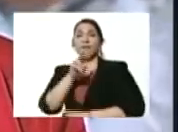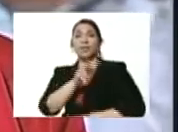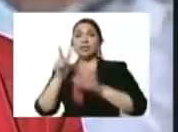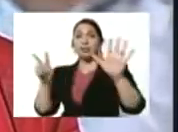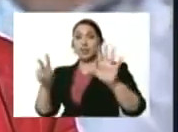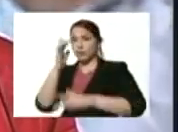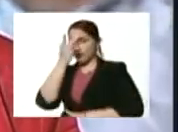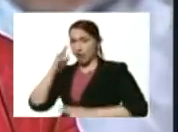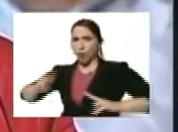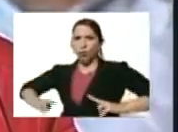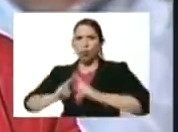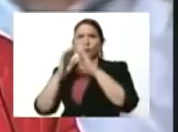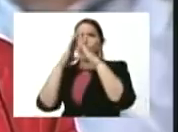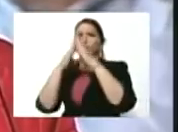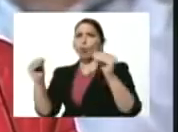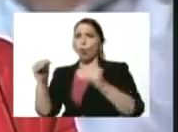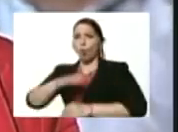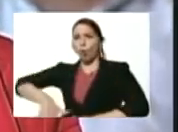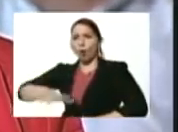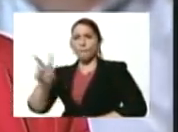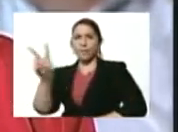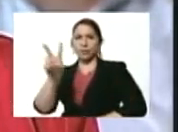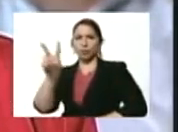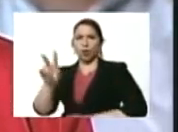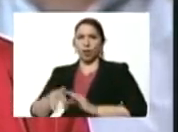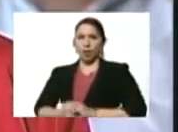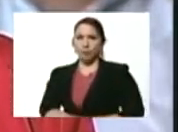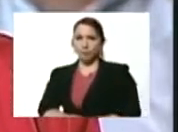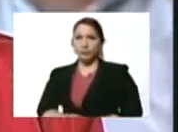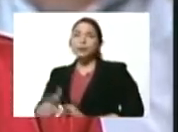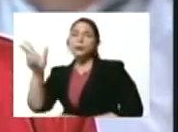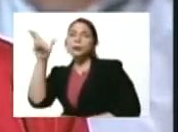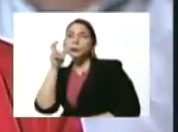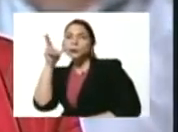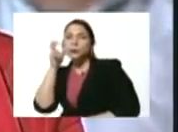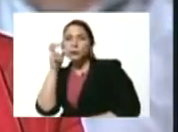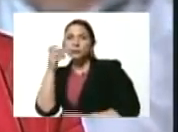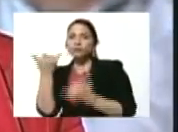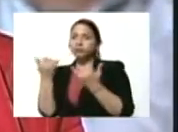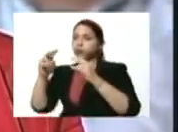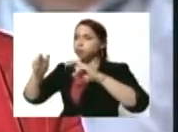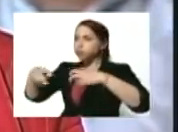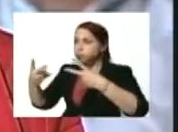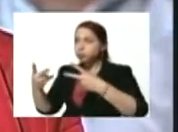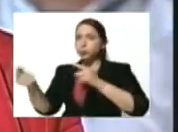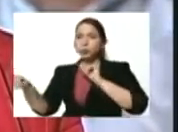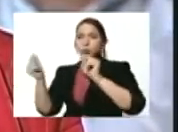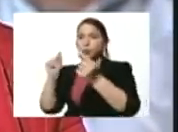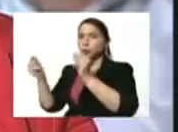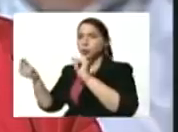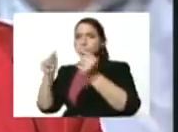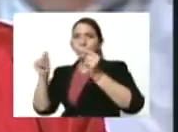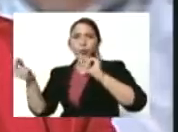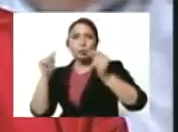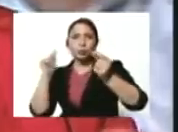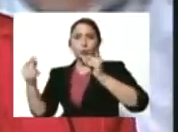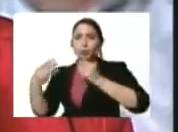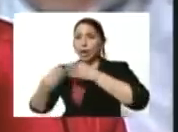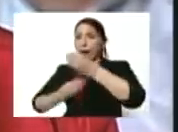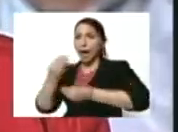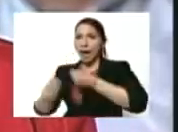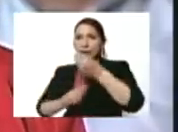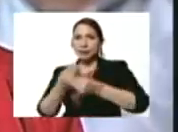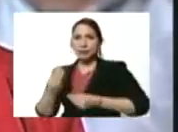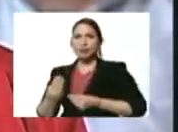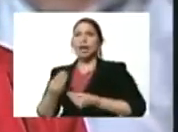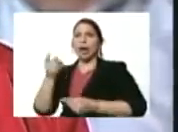tendremos encuentros en todo el territorio nacional para escuchar, para actualizar, para hacer las críticas,